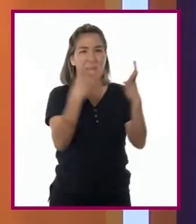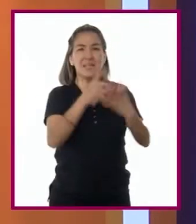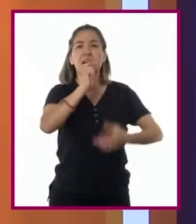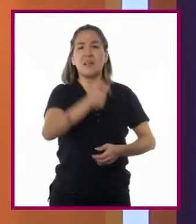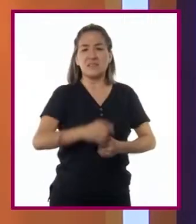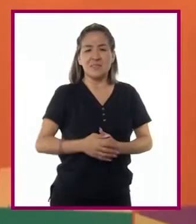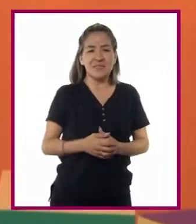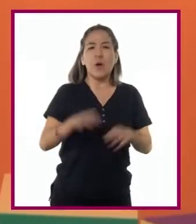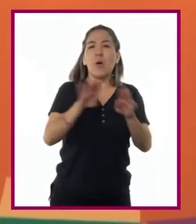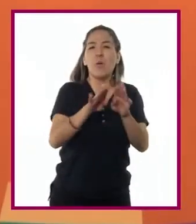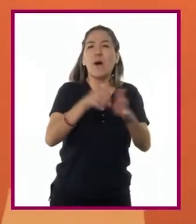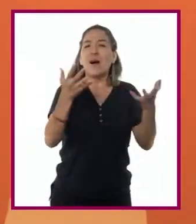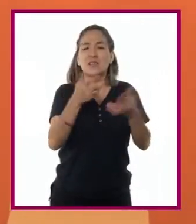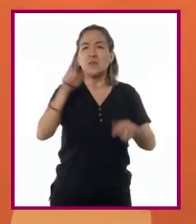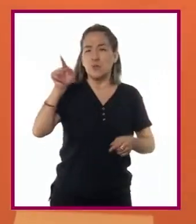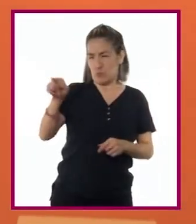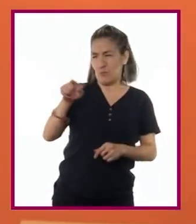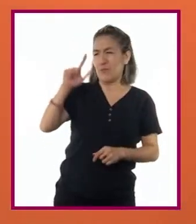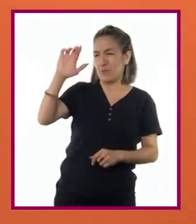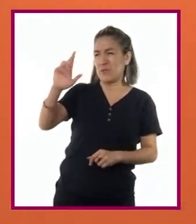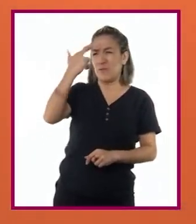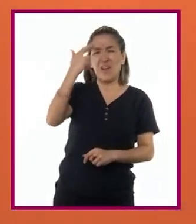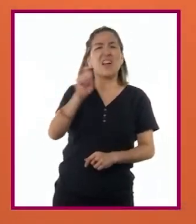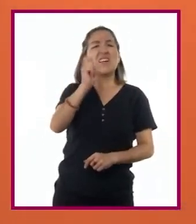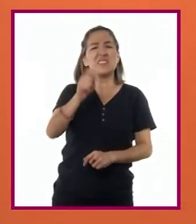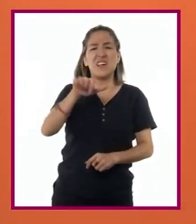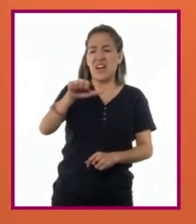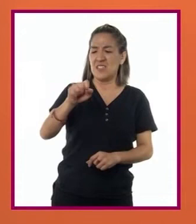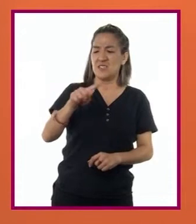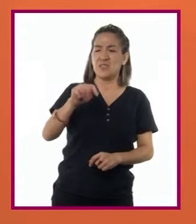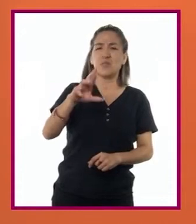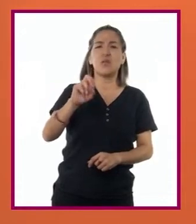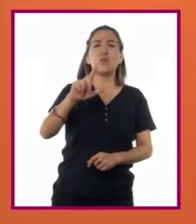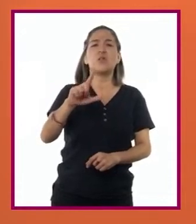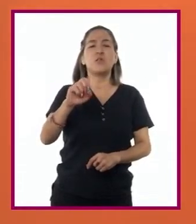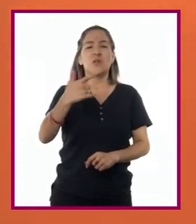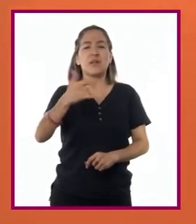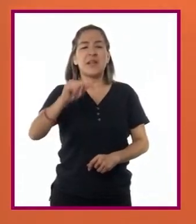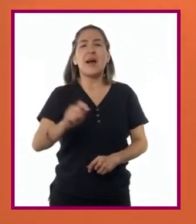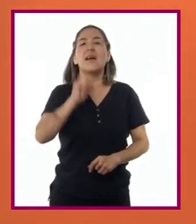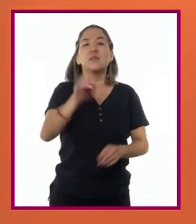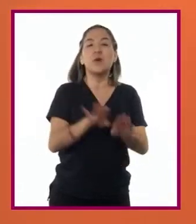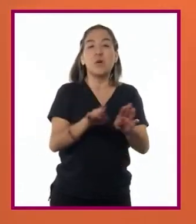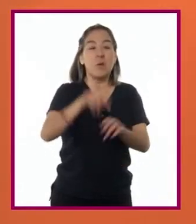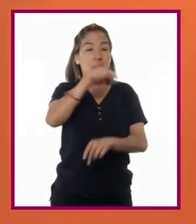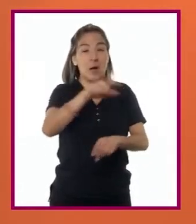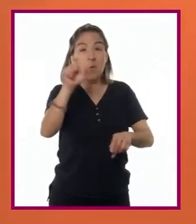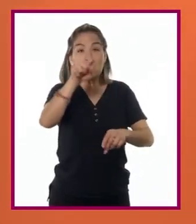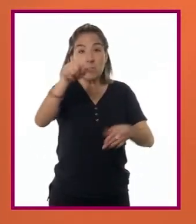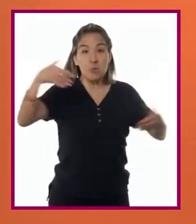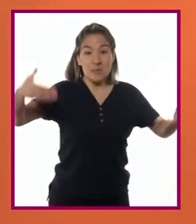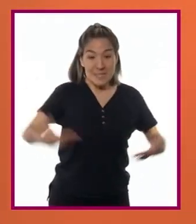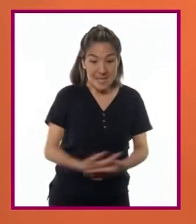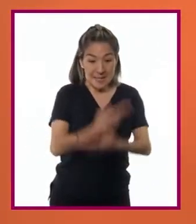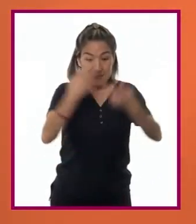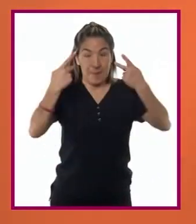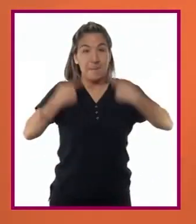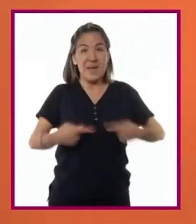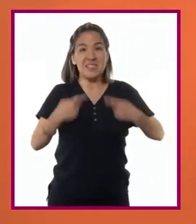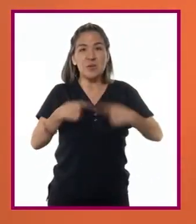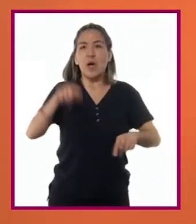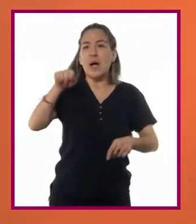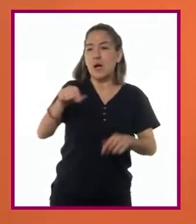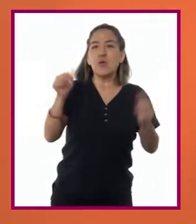es la astrología? Es la creencia de que la posición de los astros en el momento de nacimiento de una persona tiene